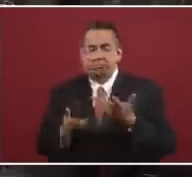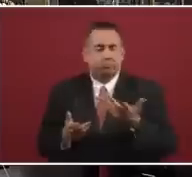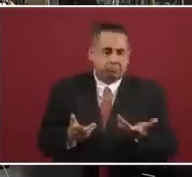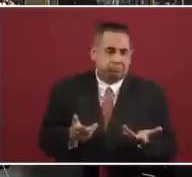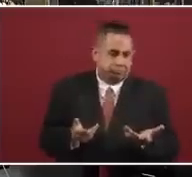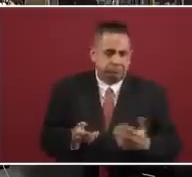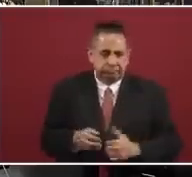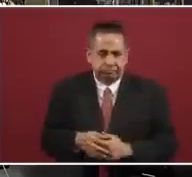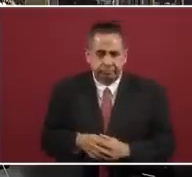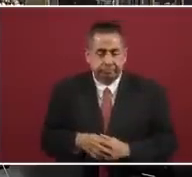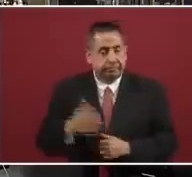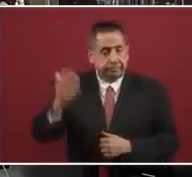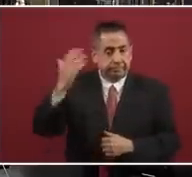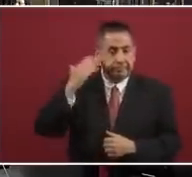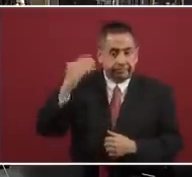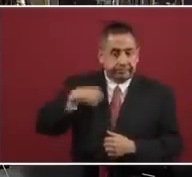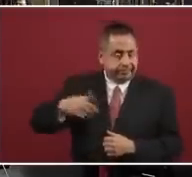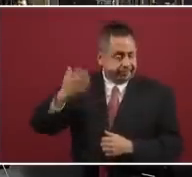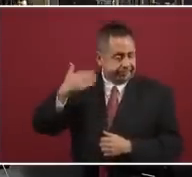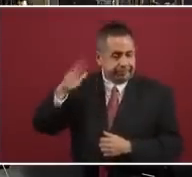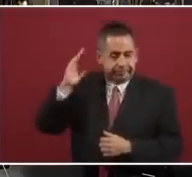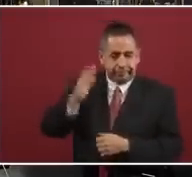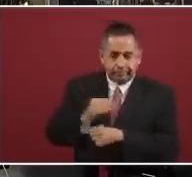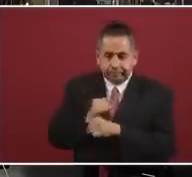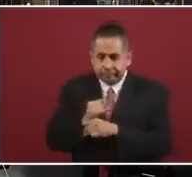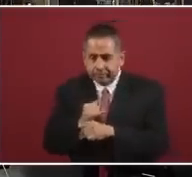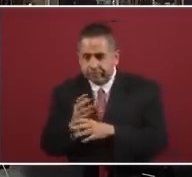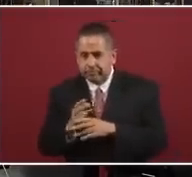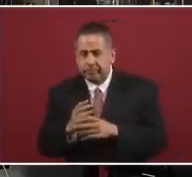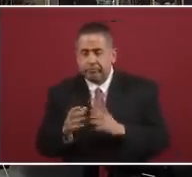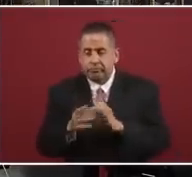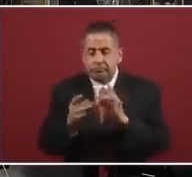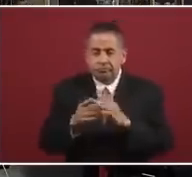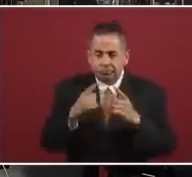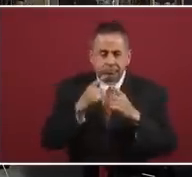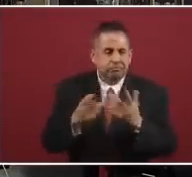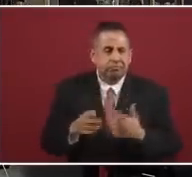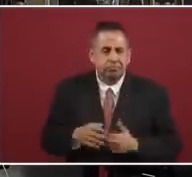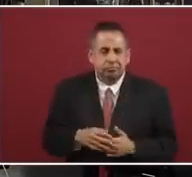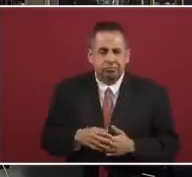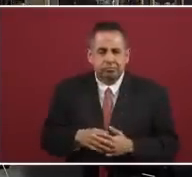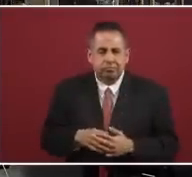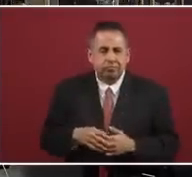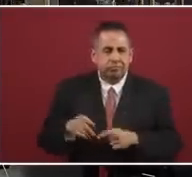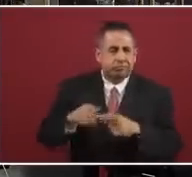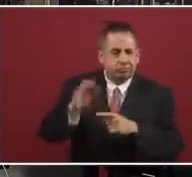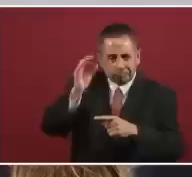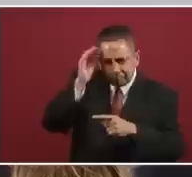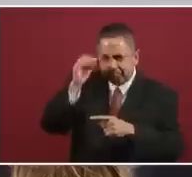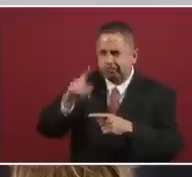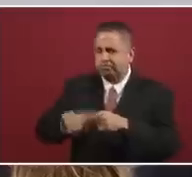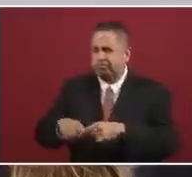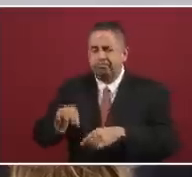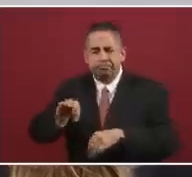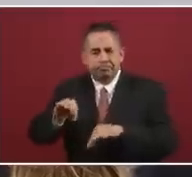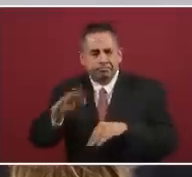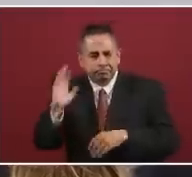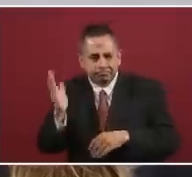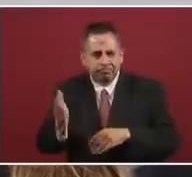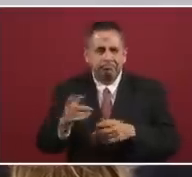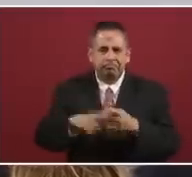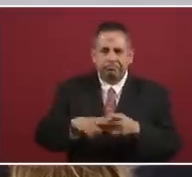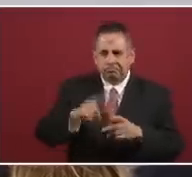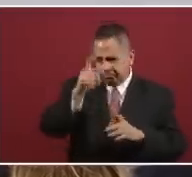Antes teníamos información de los meseros, de las trabajadoras domésticas, de